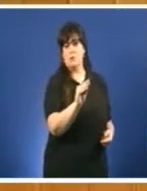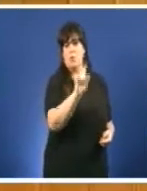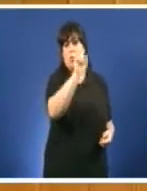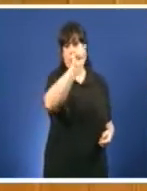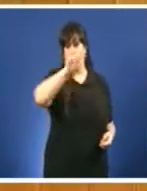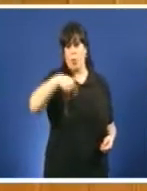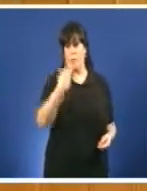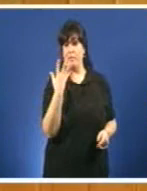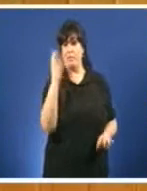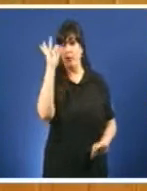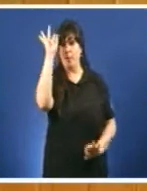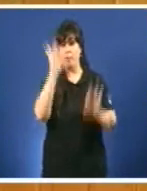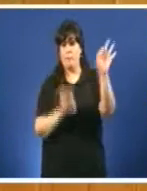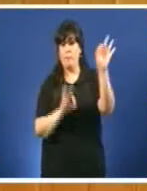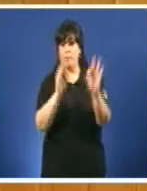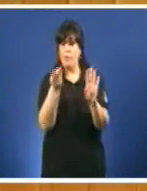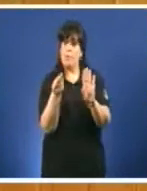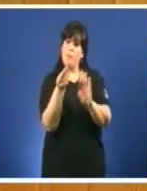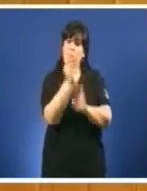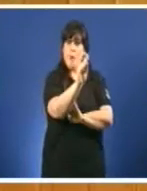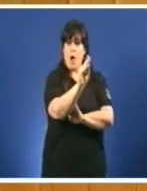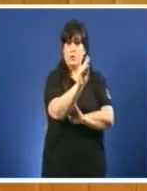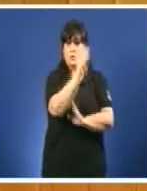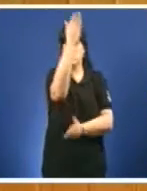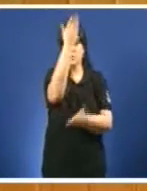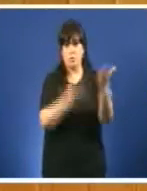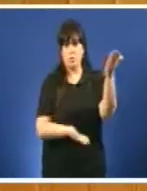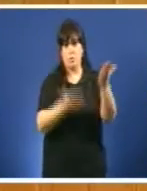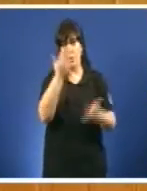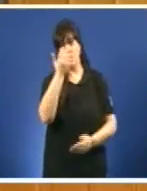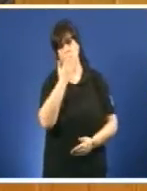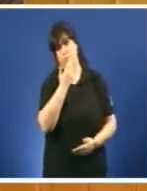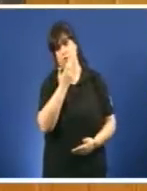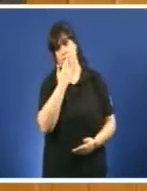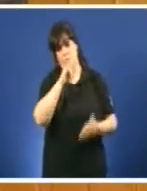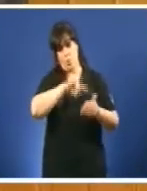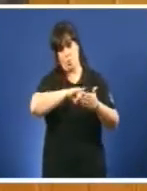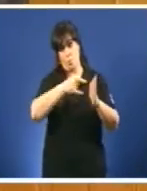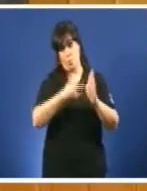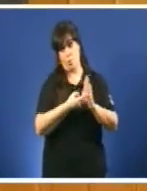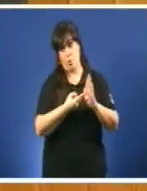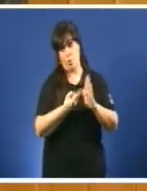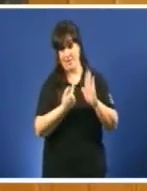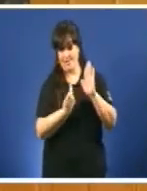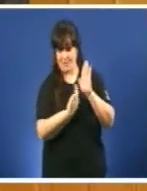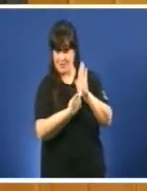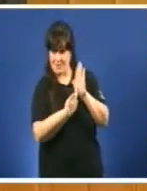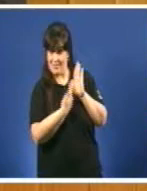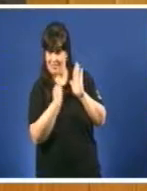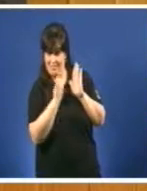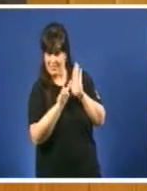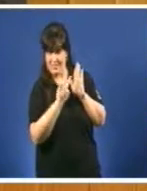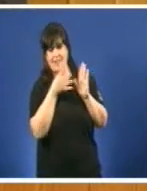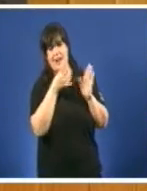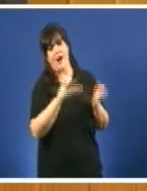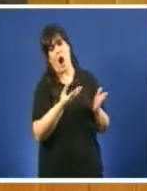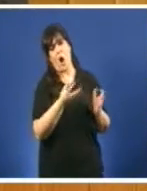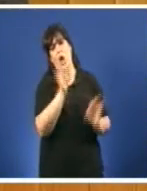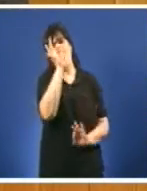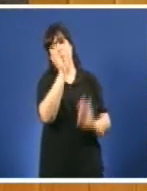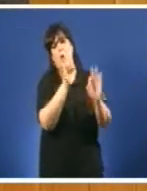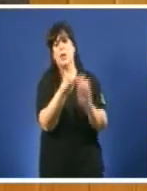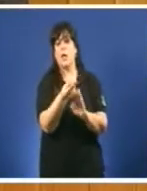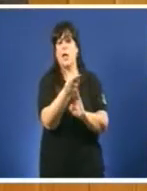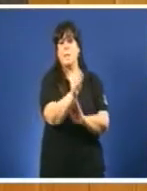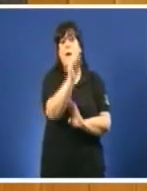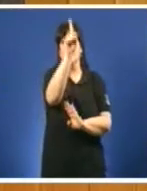1,5%. Por riba do incremento medio contemplado neste proxecto de orzamentos. E os gastos en persoal